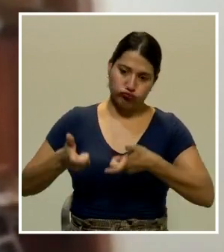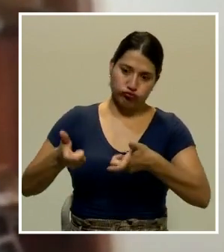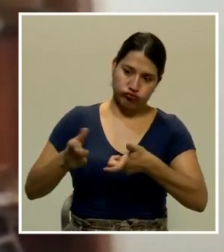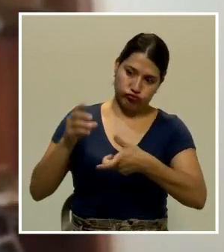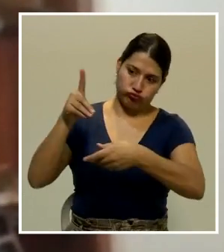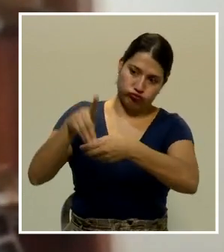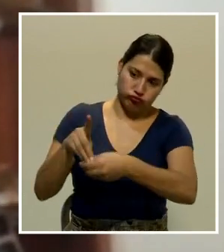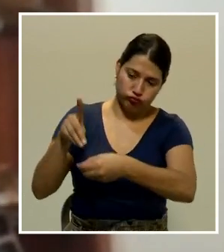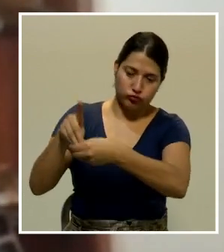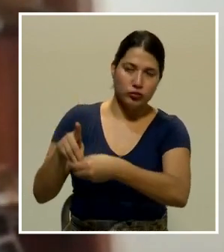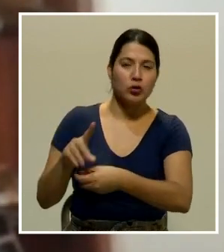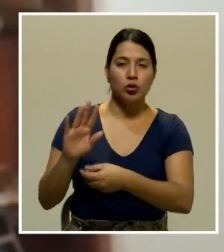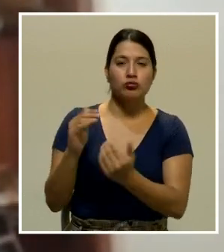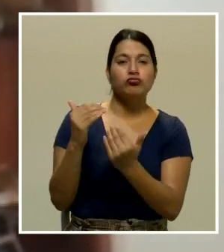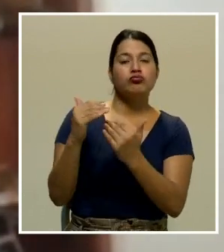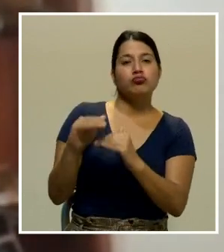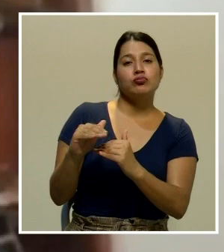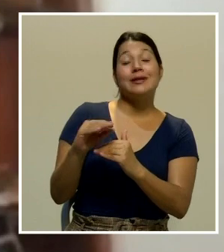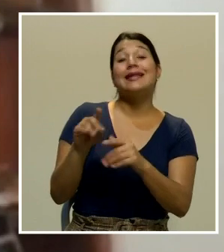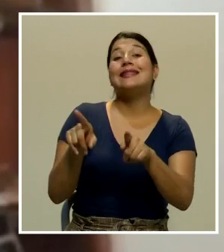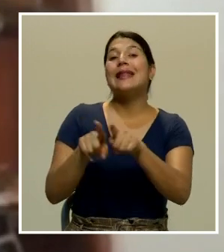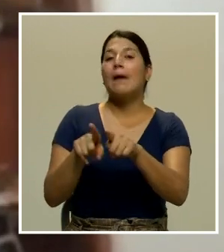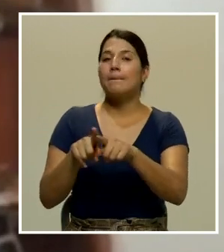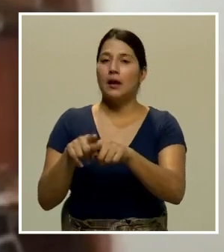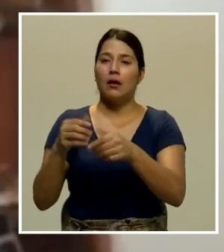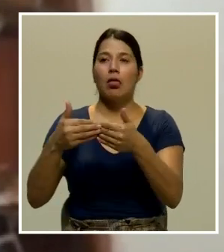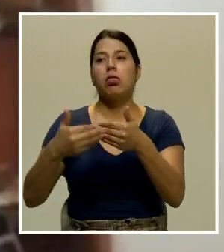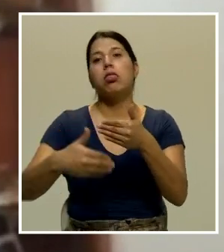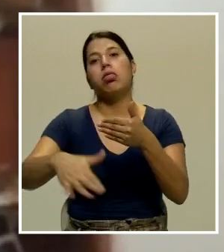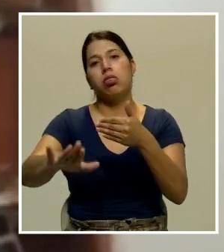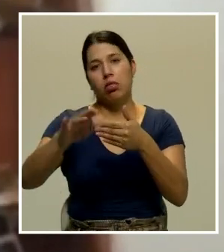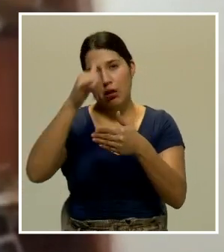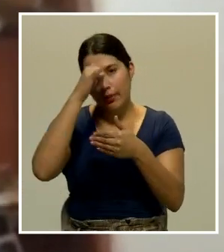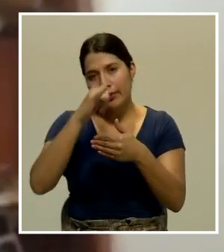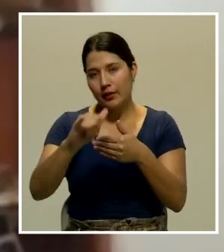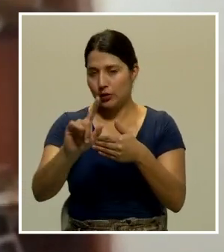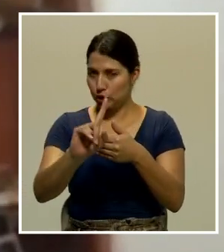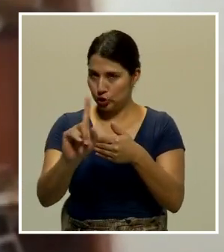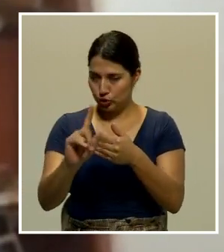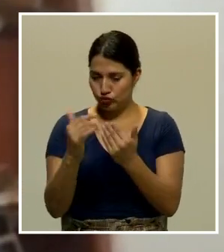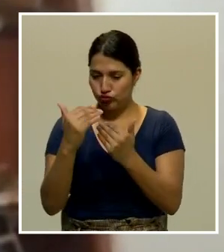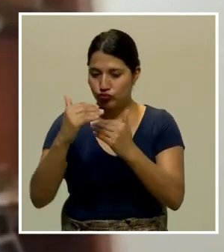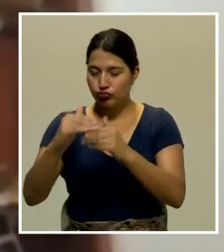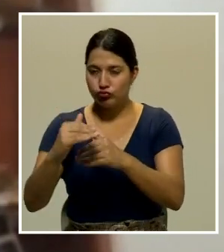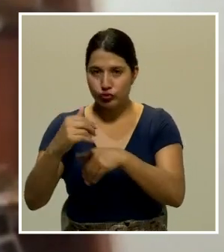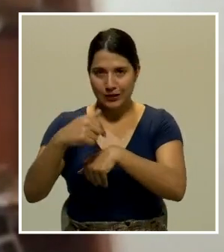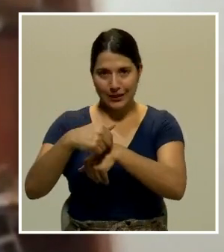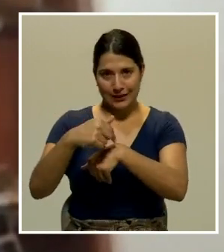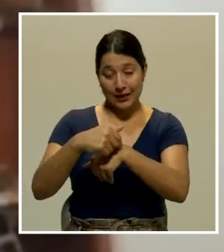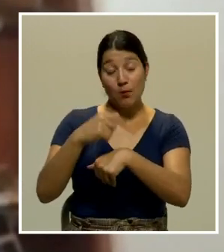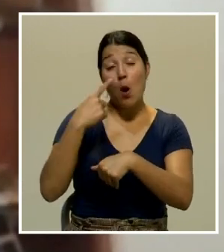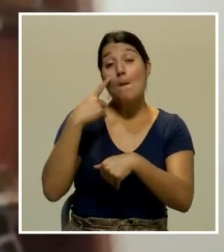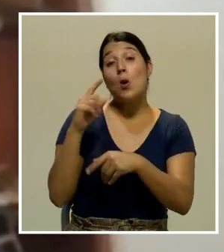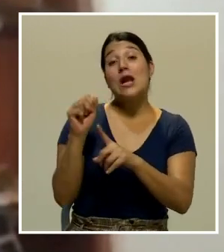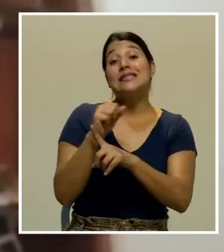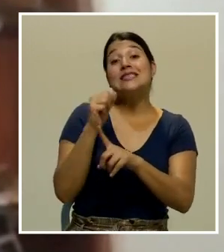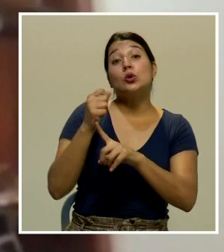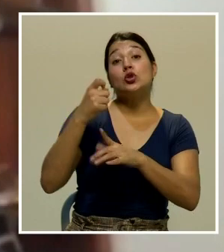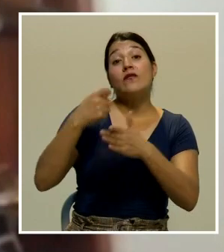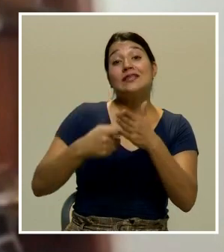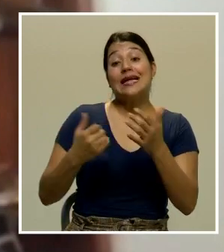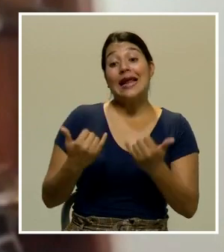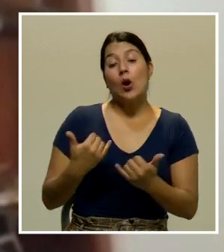ser limitada en cuanto al tiempo debido precisamente, entre otras cosas, a la estrechez fiscal que tiene el Estado